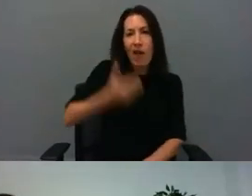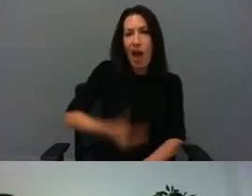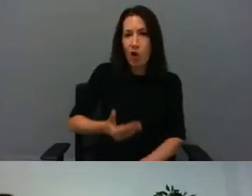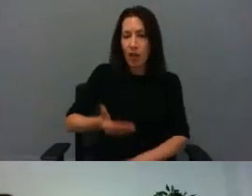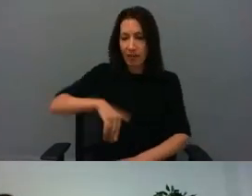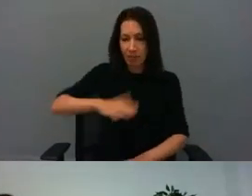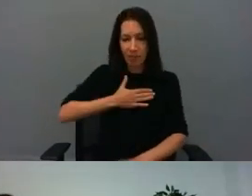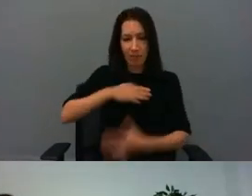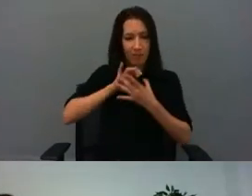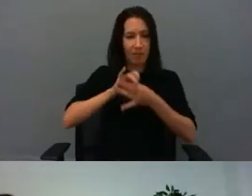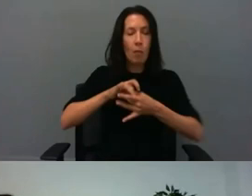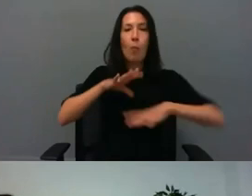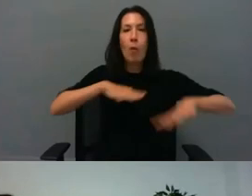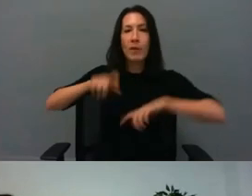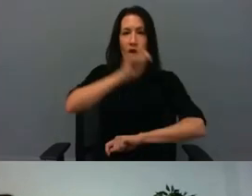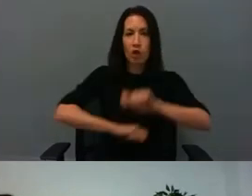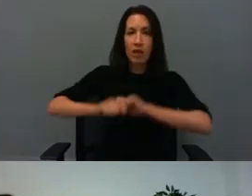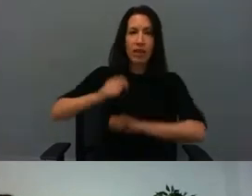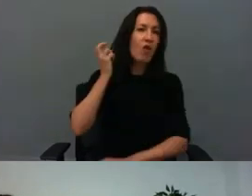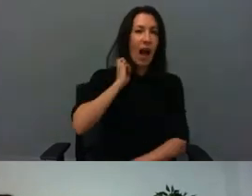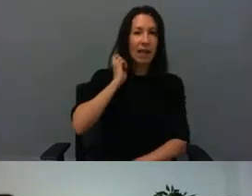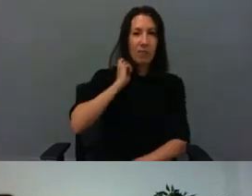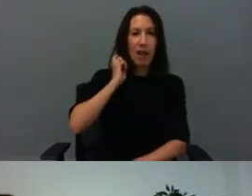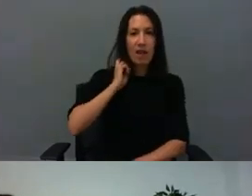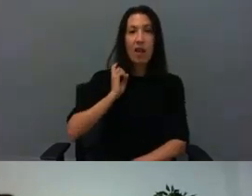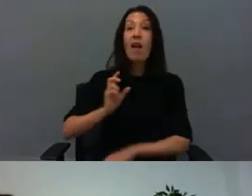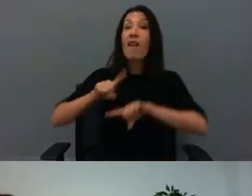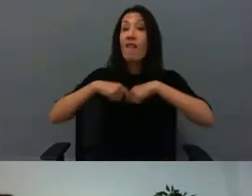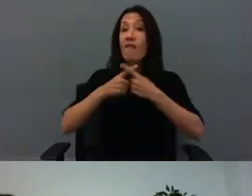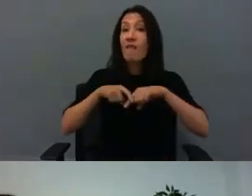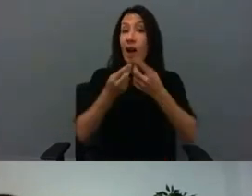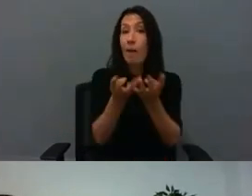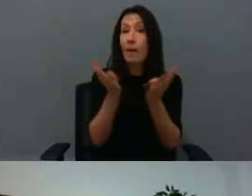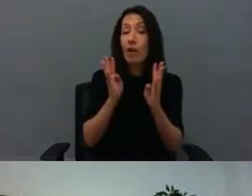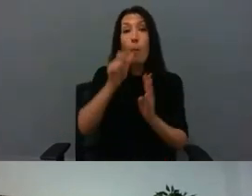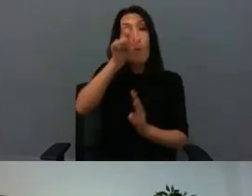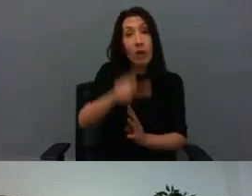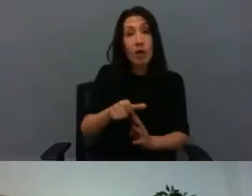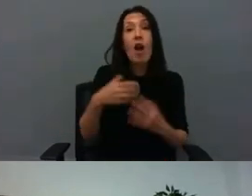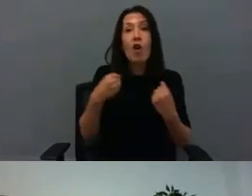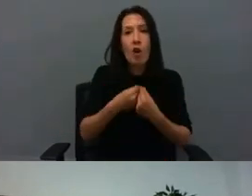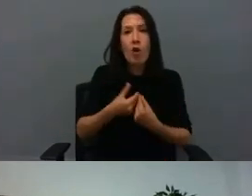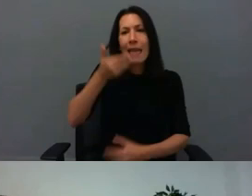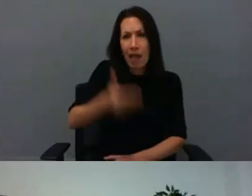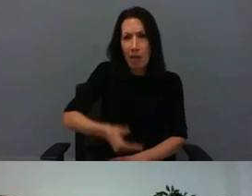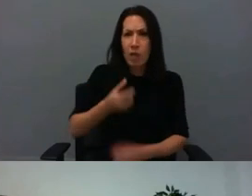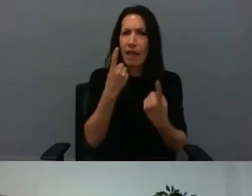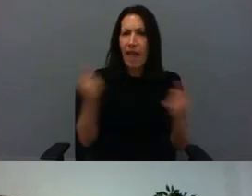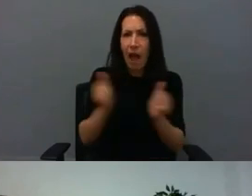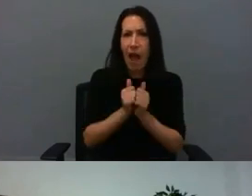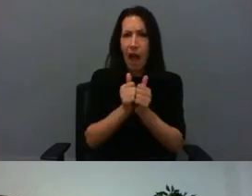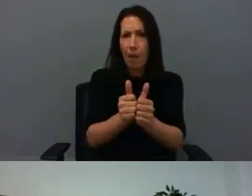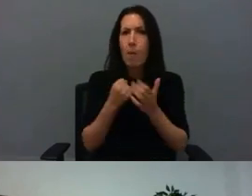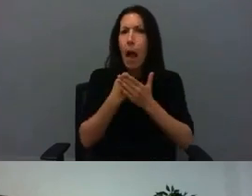movimiento asociativo ASPAZ. Una familia de una persona con grandes necesidades de apoyo a